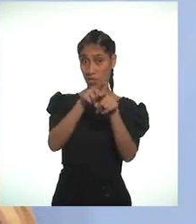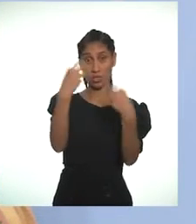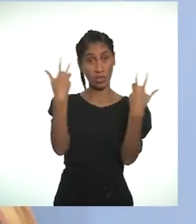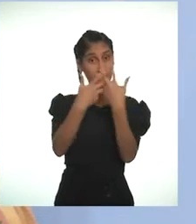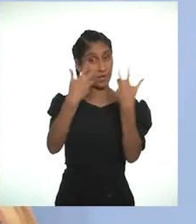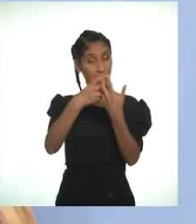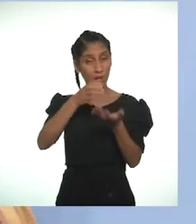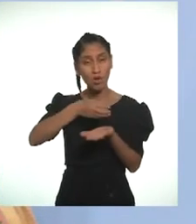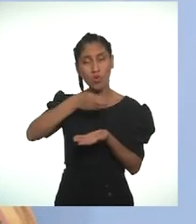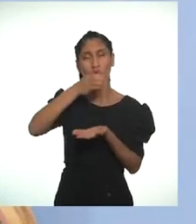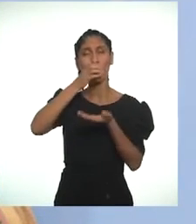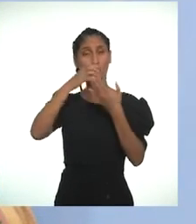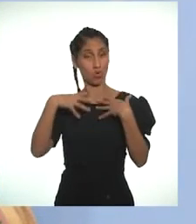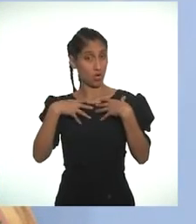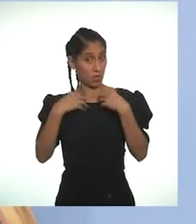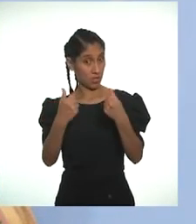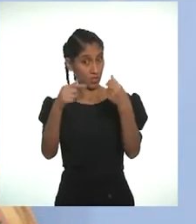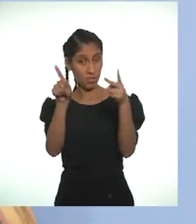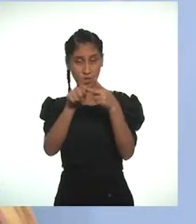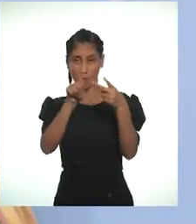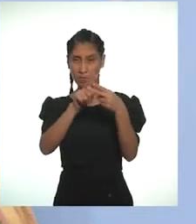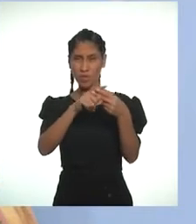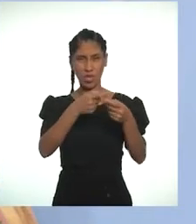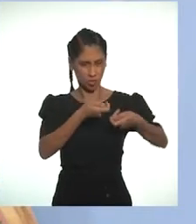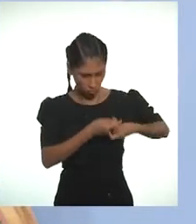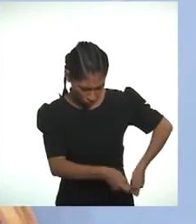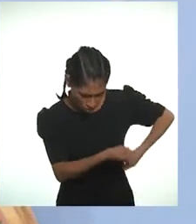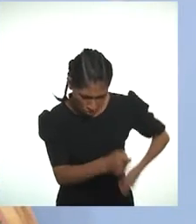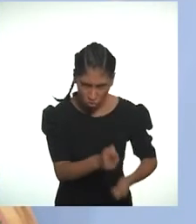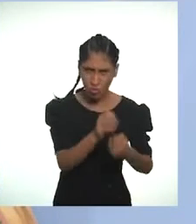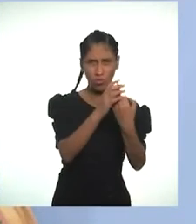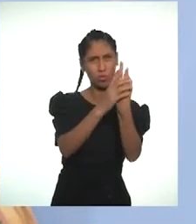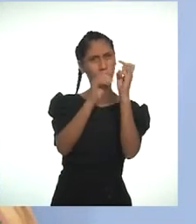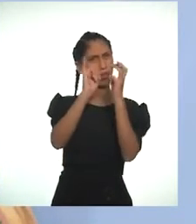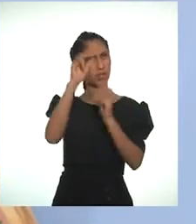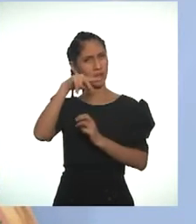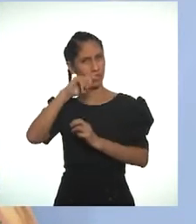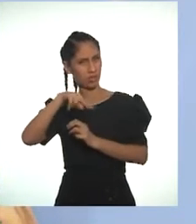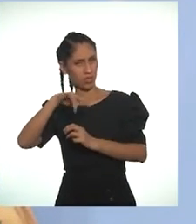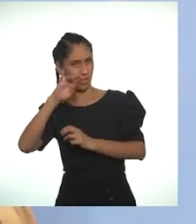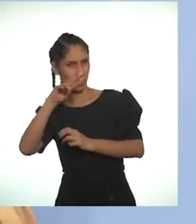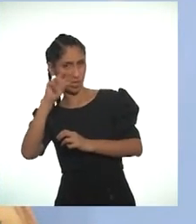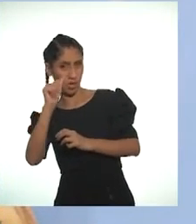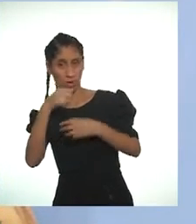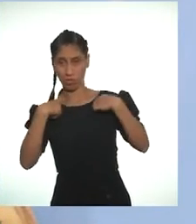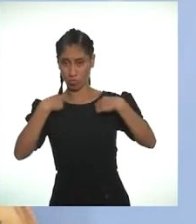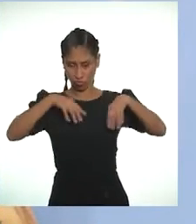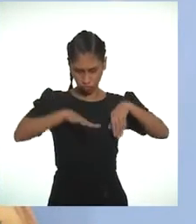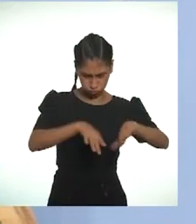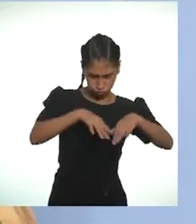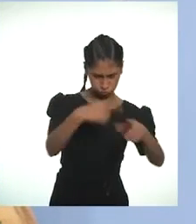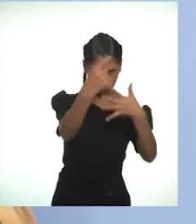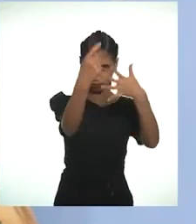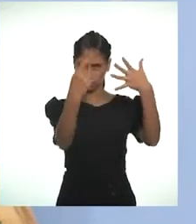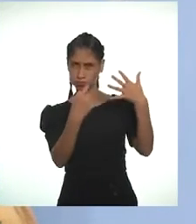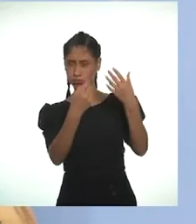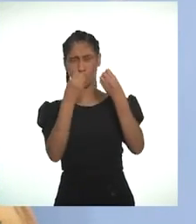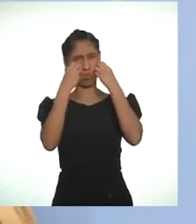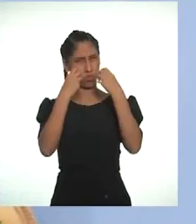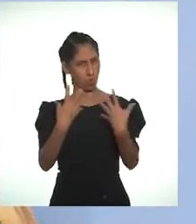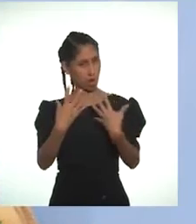medicina, agricultura, ingeniería, producción textil y más. ¡Cuántos